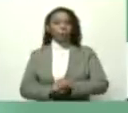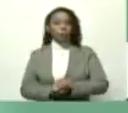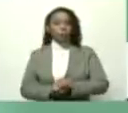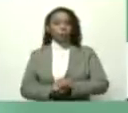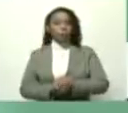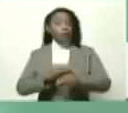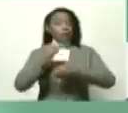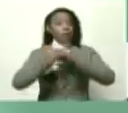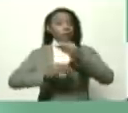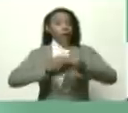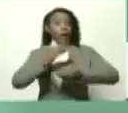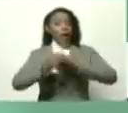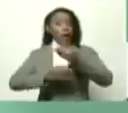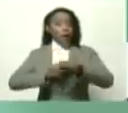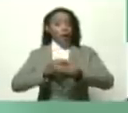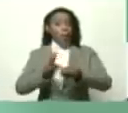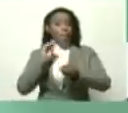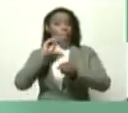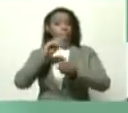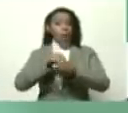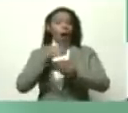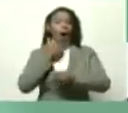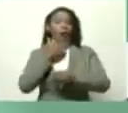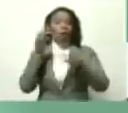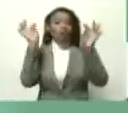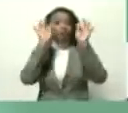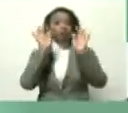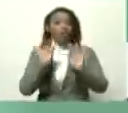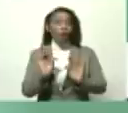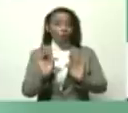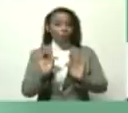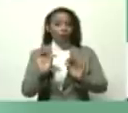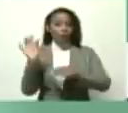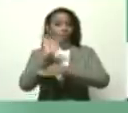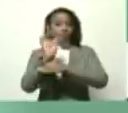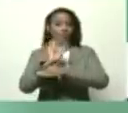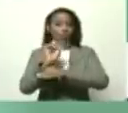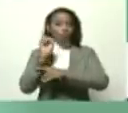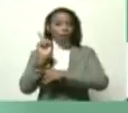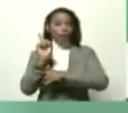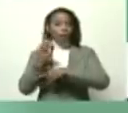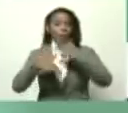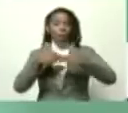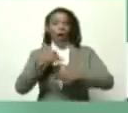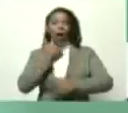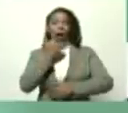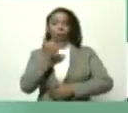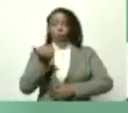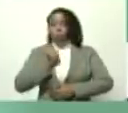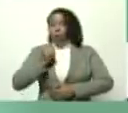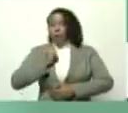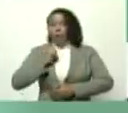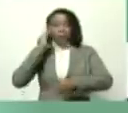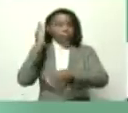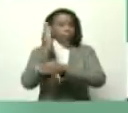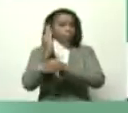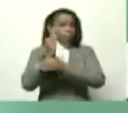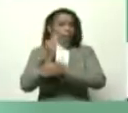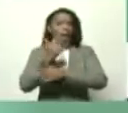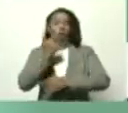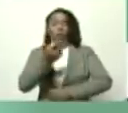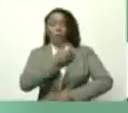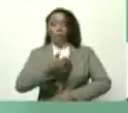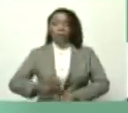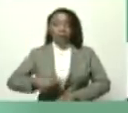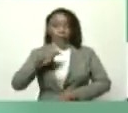se haya amparado de alguna manera la función de estos criminales, caiga quien caiga, ya lo dijo el presidente Maduro, y así va a